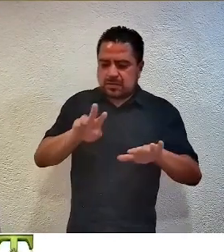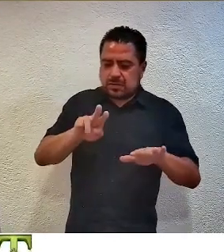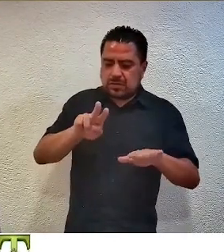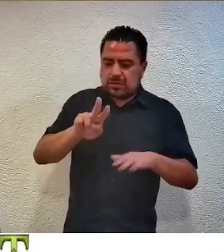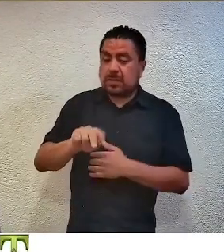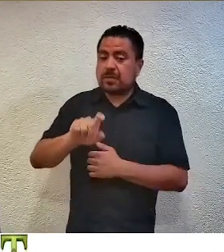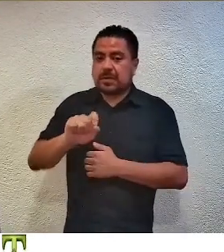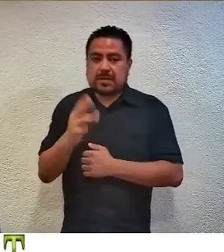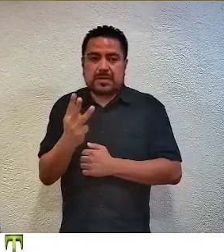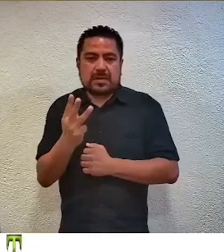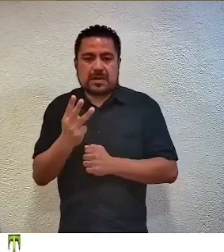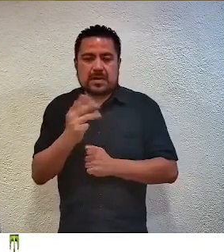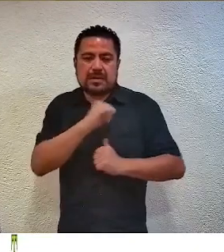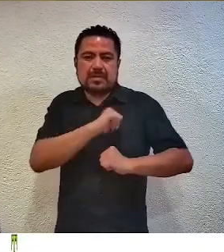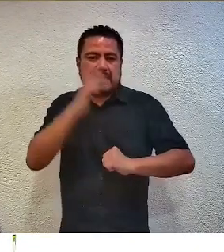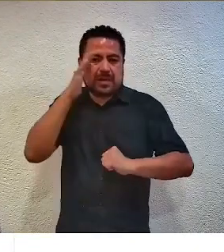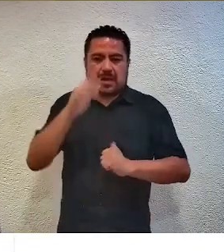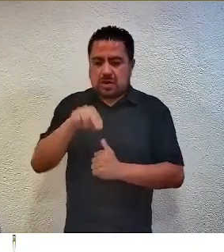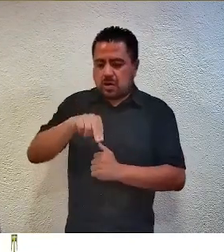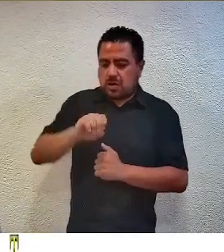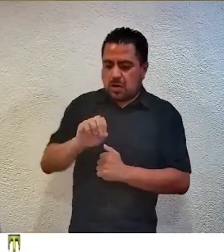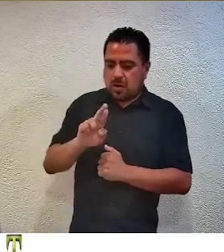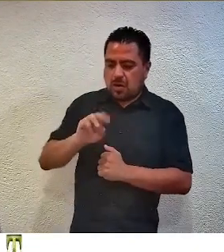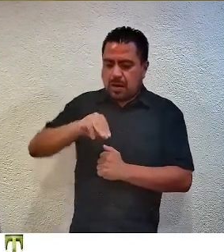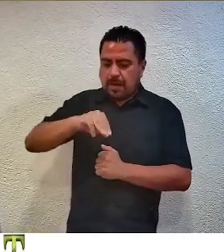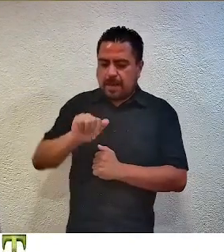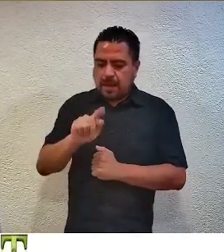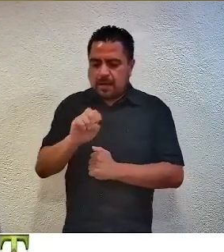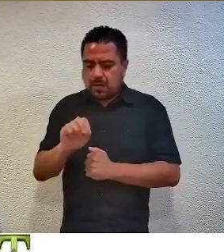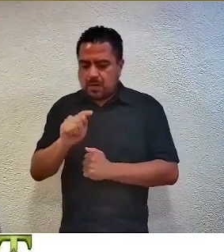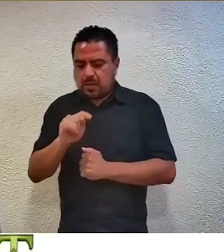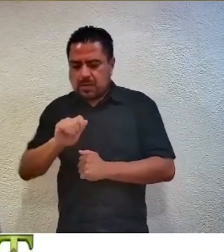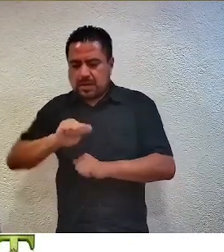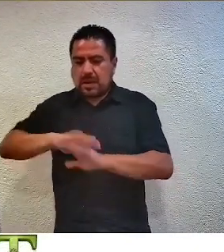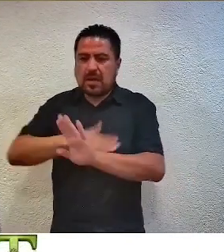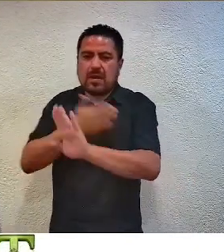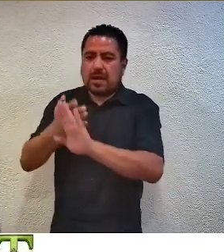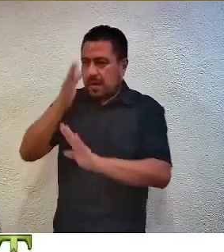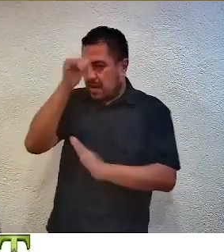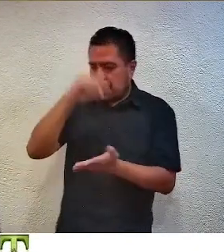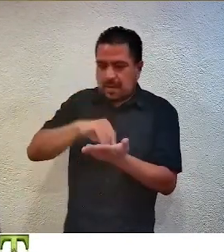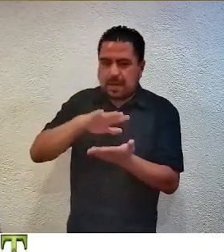TE/RAP/18/2023, promovido por Norma Otilia Hernández Martínez en contra del acuerdo